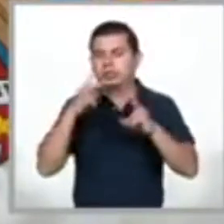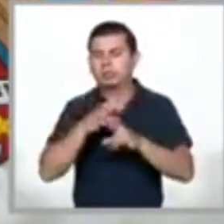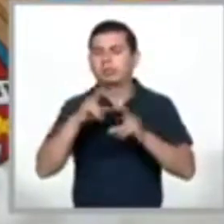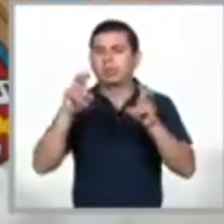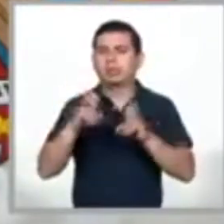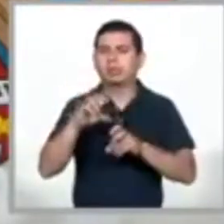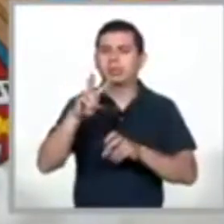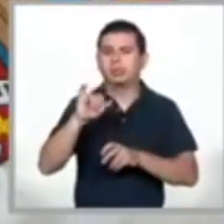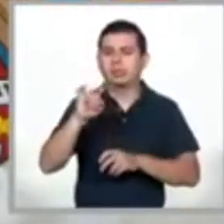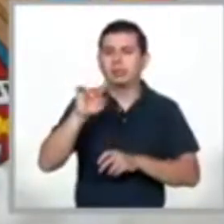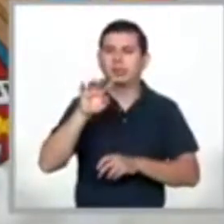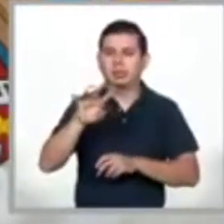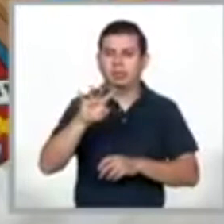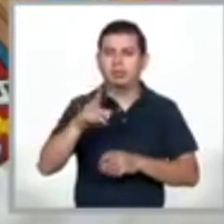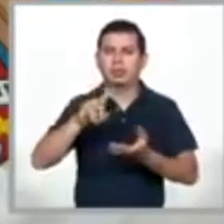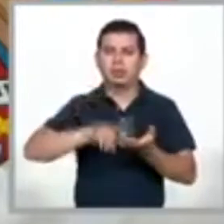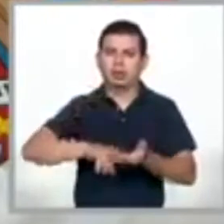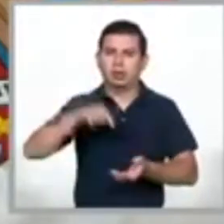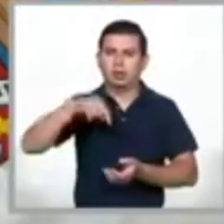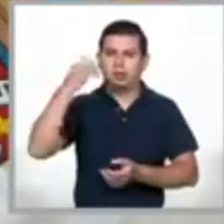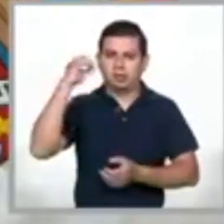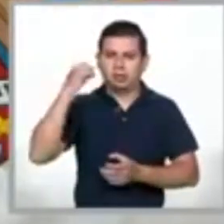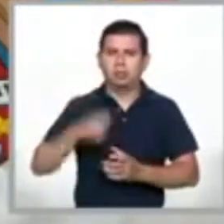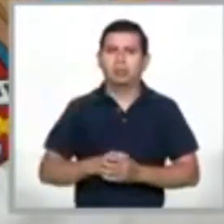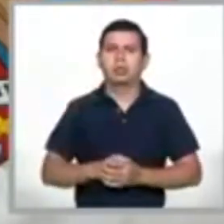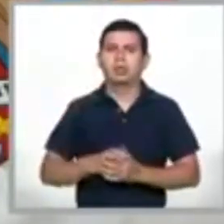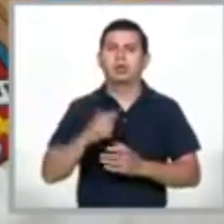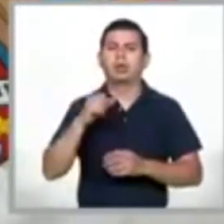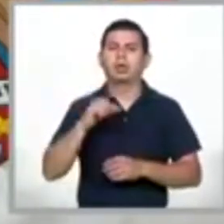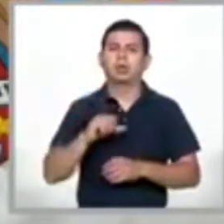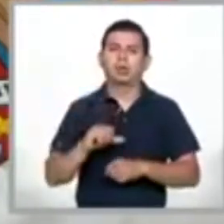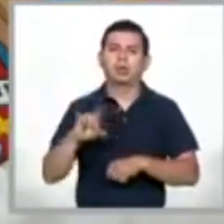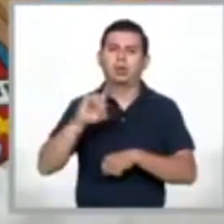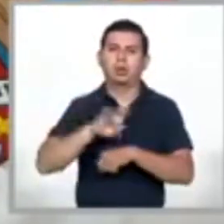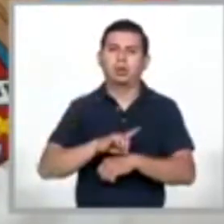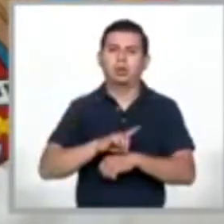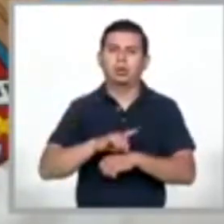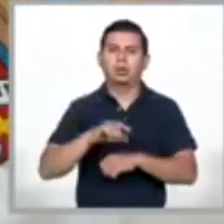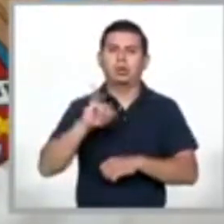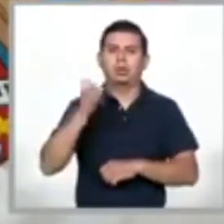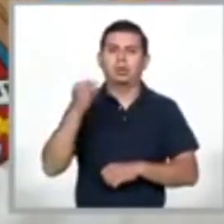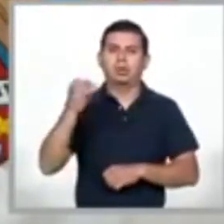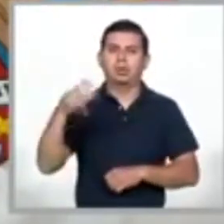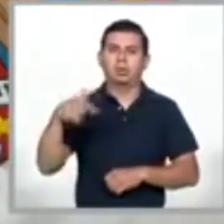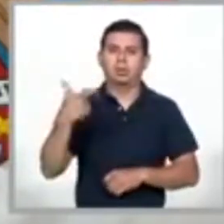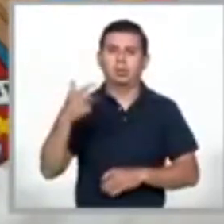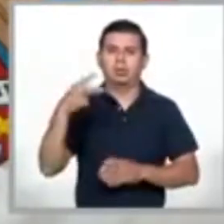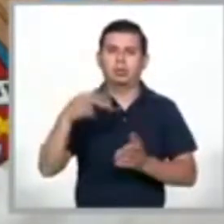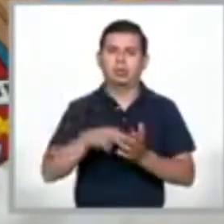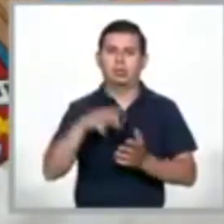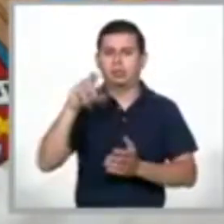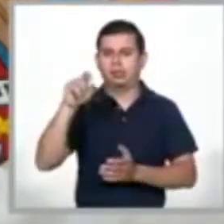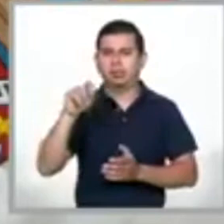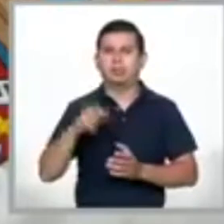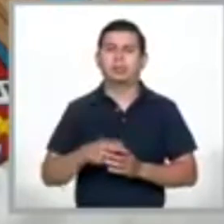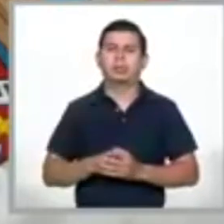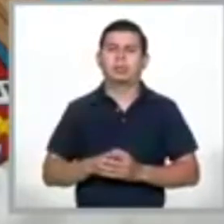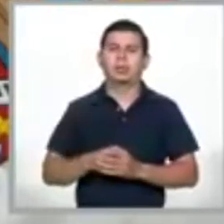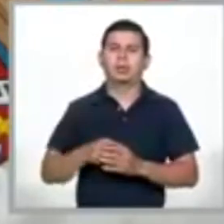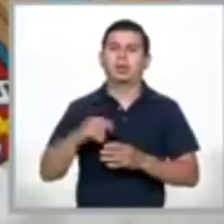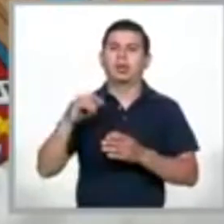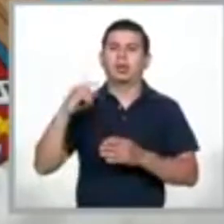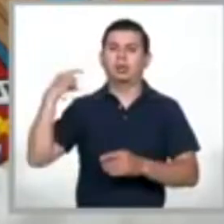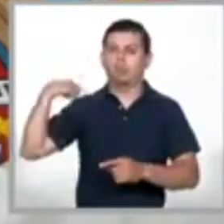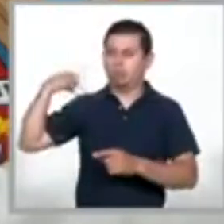por COVID-19 en el estado de Oaxaca, correspondiente al día de hoy, 12 de junio del año 2020, con corte a